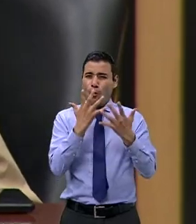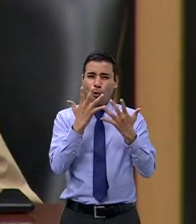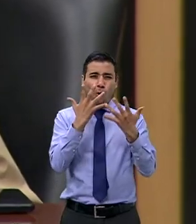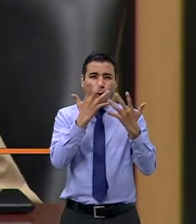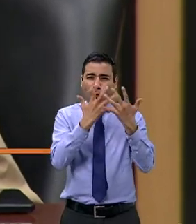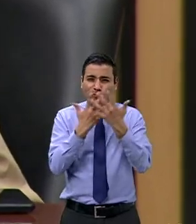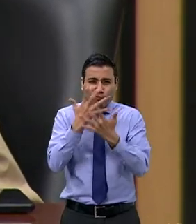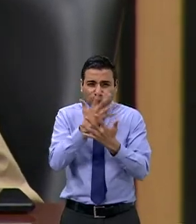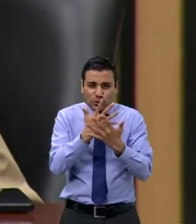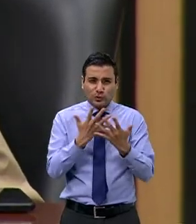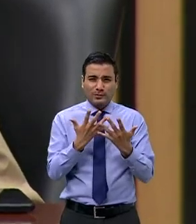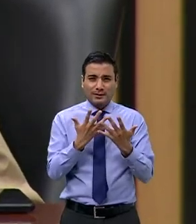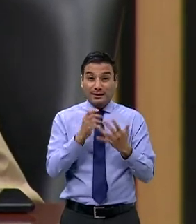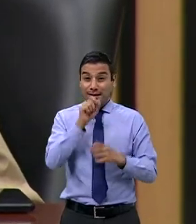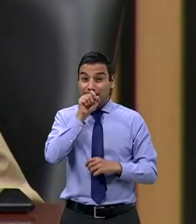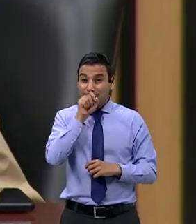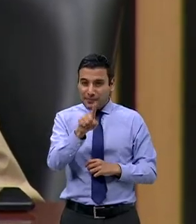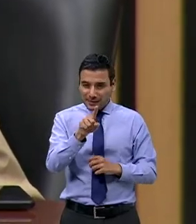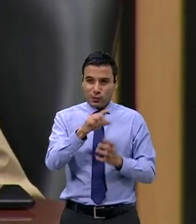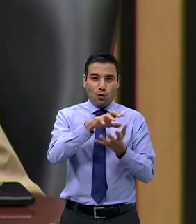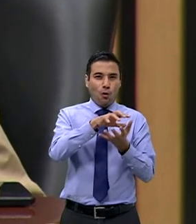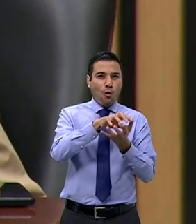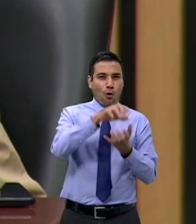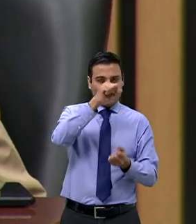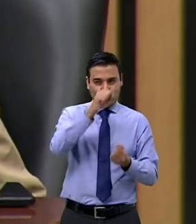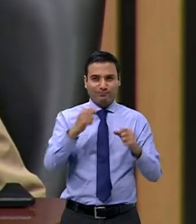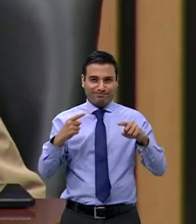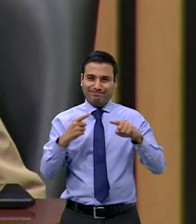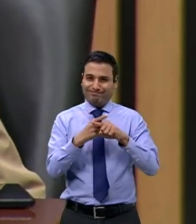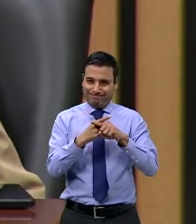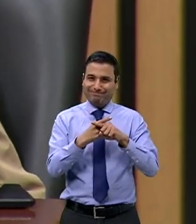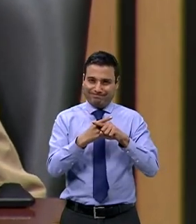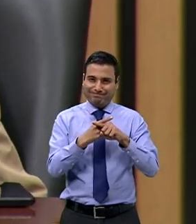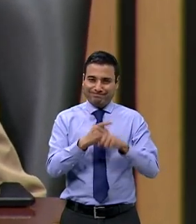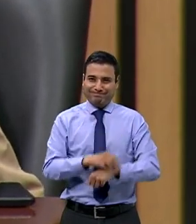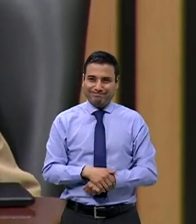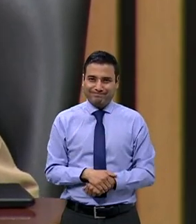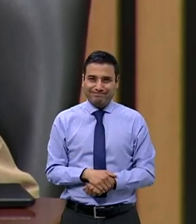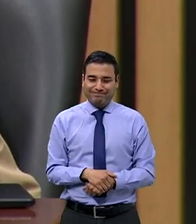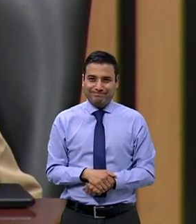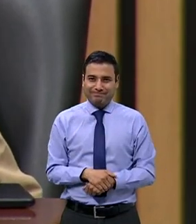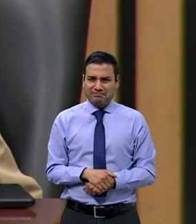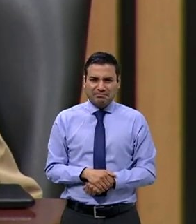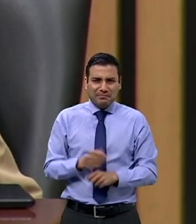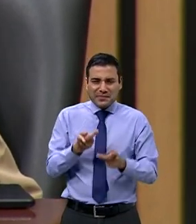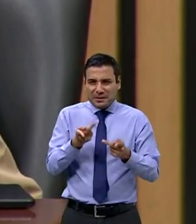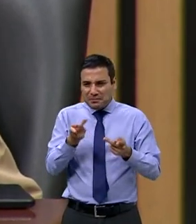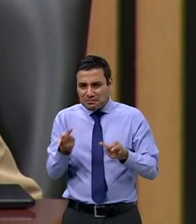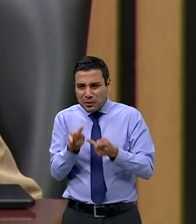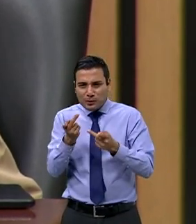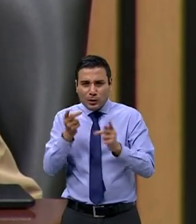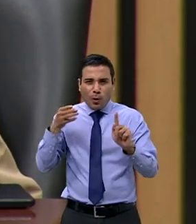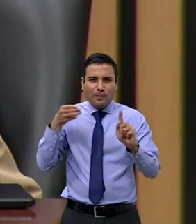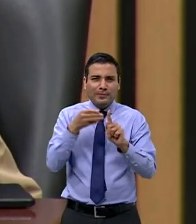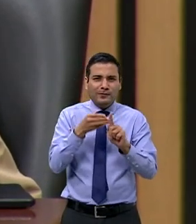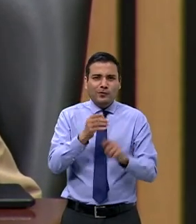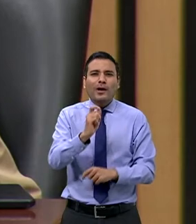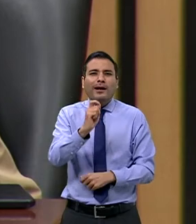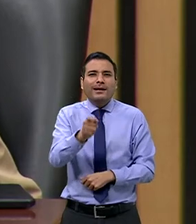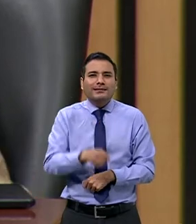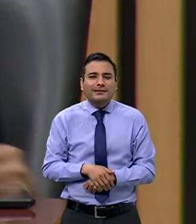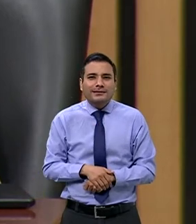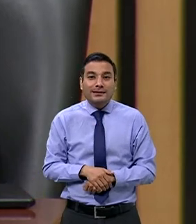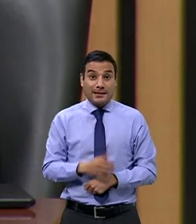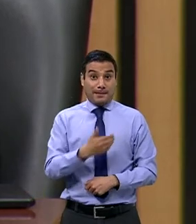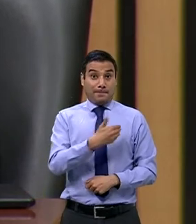sobre todo inconstitucional que lo único que se buscaba era que el presidente de la republica